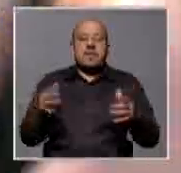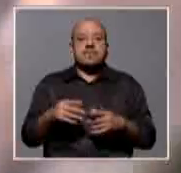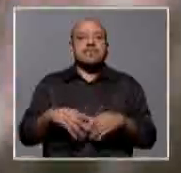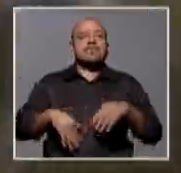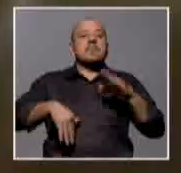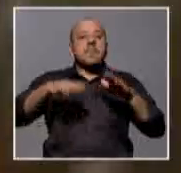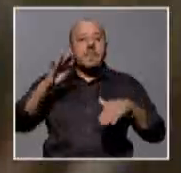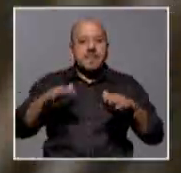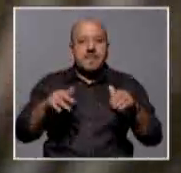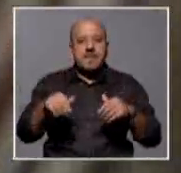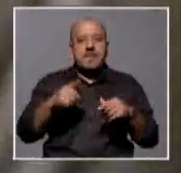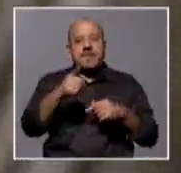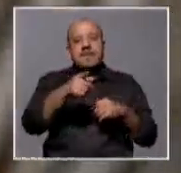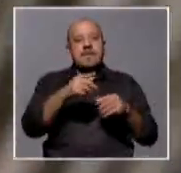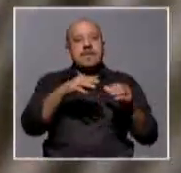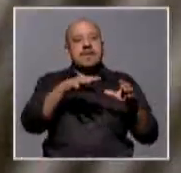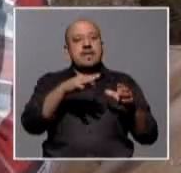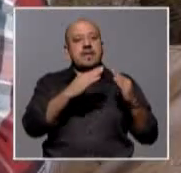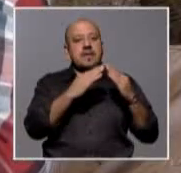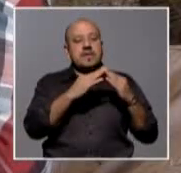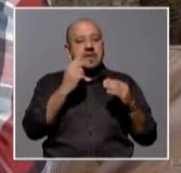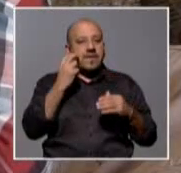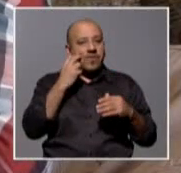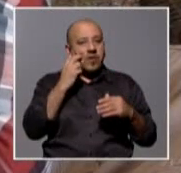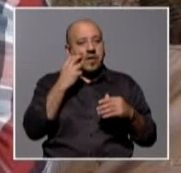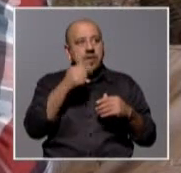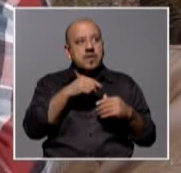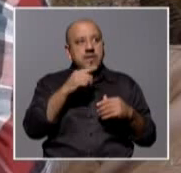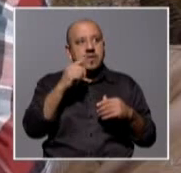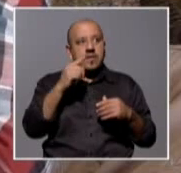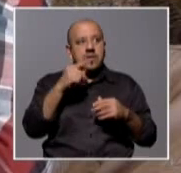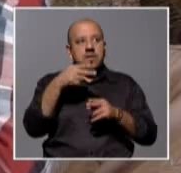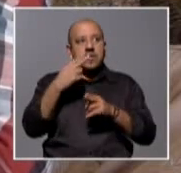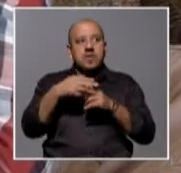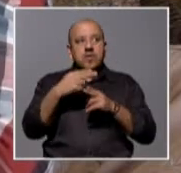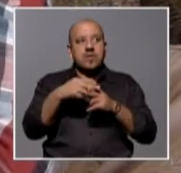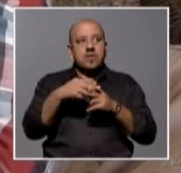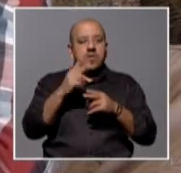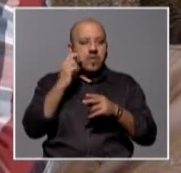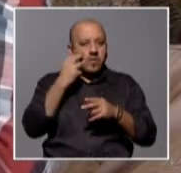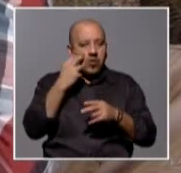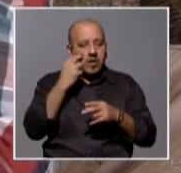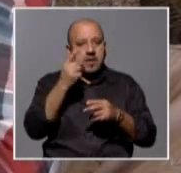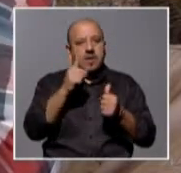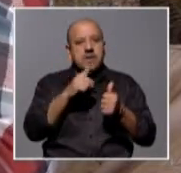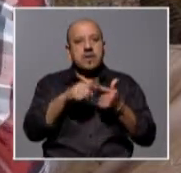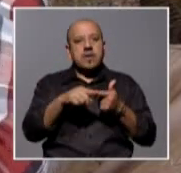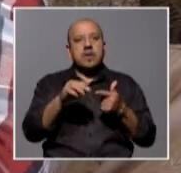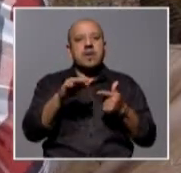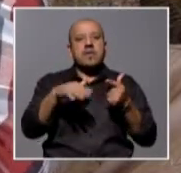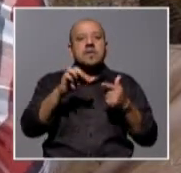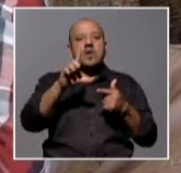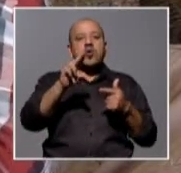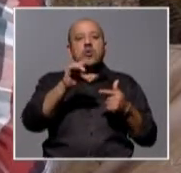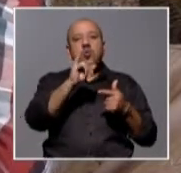veces en lo de Violeta. Yo te digo los nombres porque son nombres muy emblemáticos. A veces en lo de